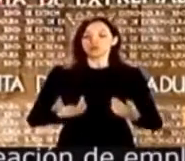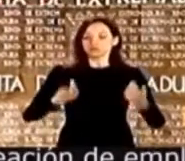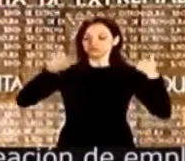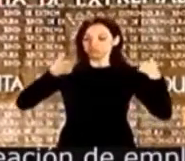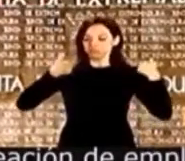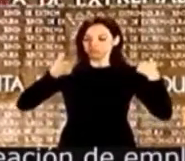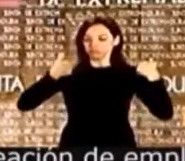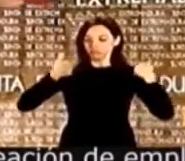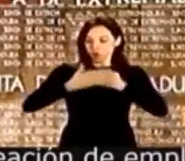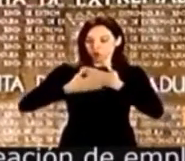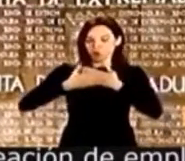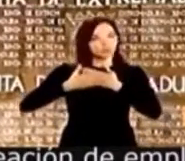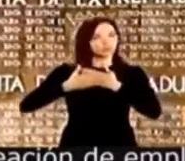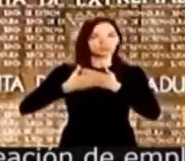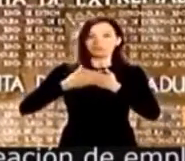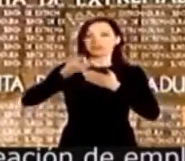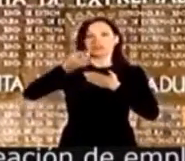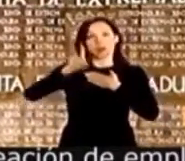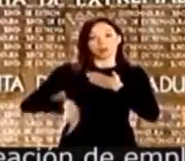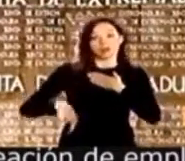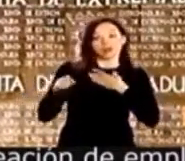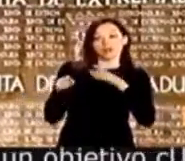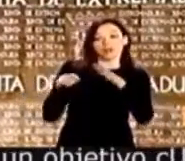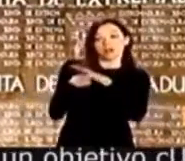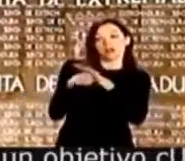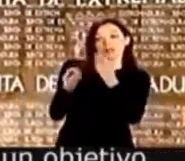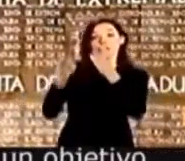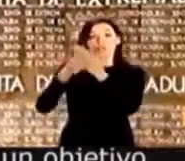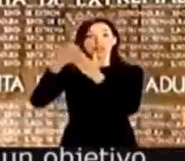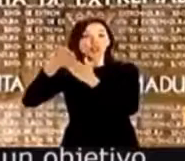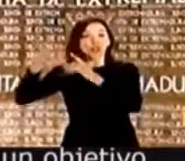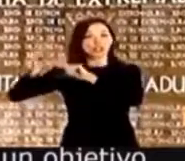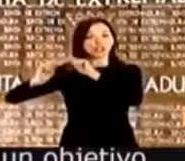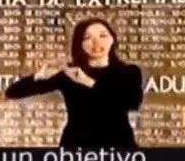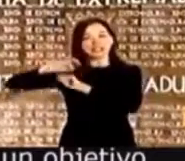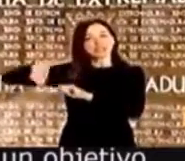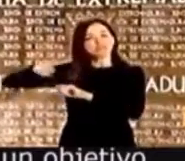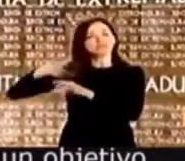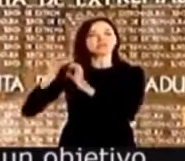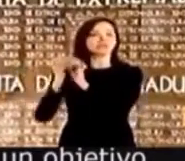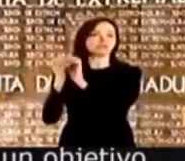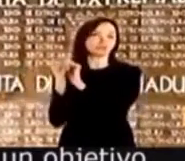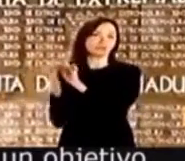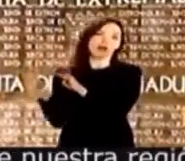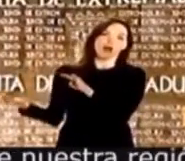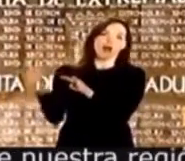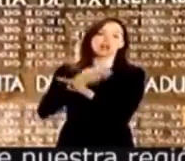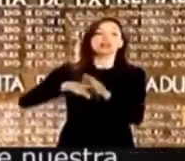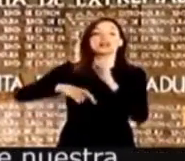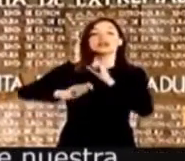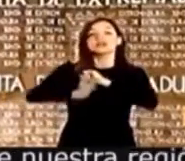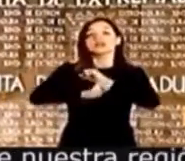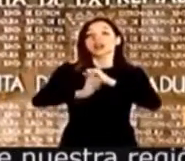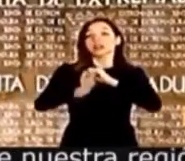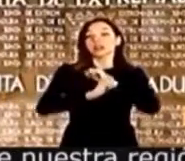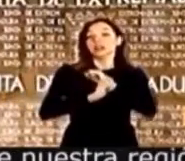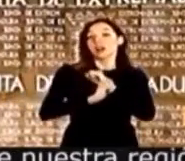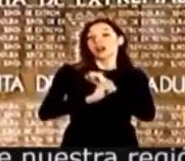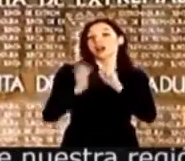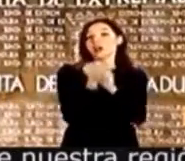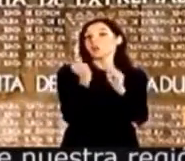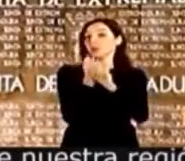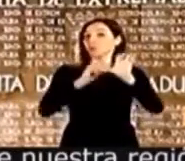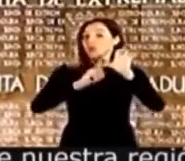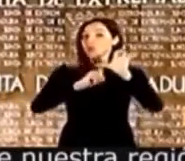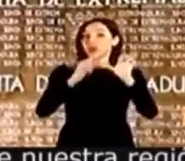es un objetivo que está consensuado con los agentes sociales y económicos de nuestra región en la Estrategia de Empleo de Extremadura 16-19.